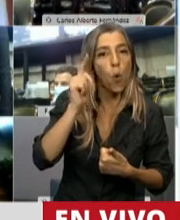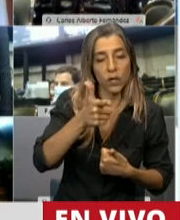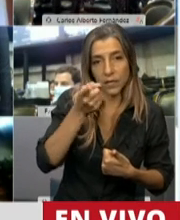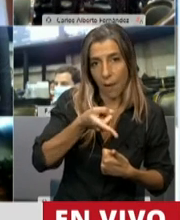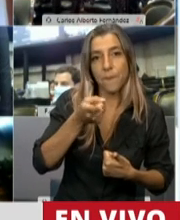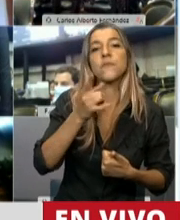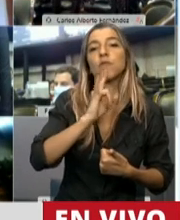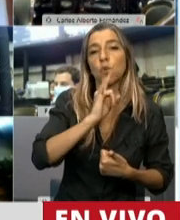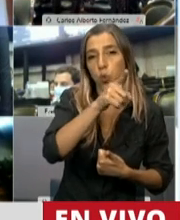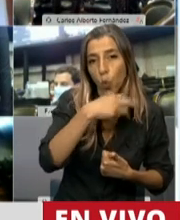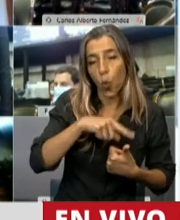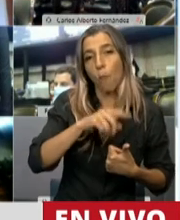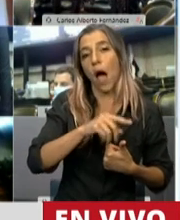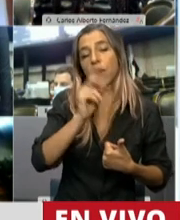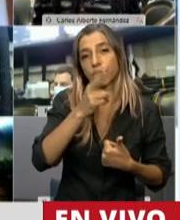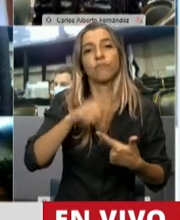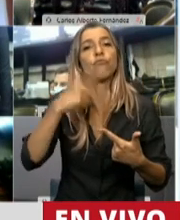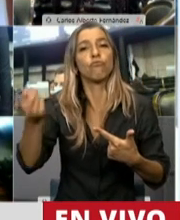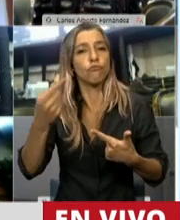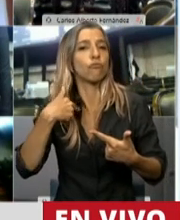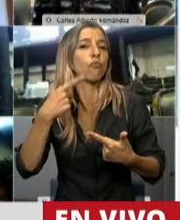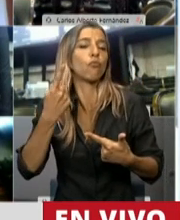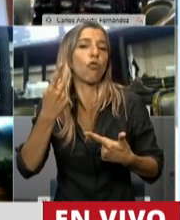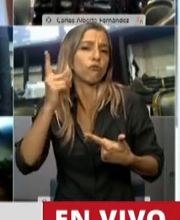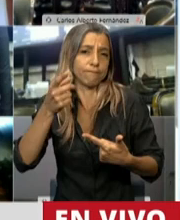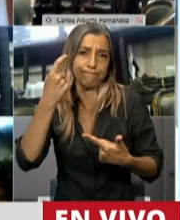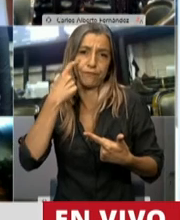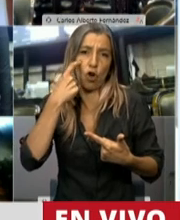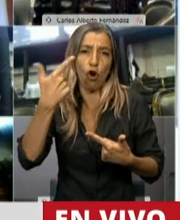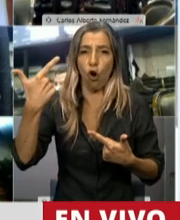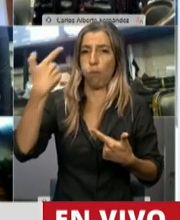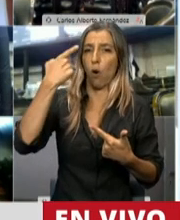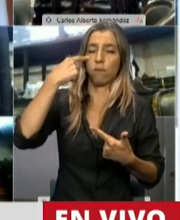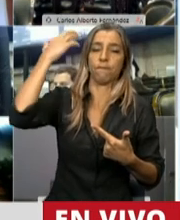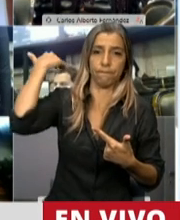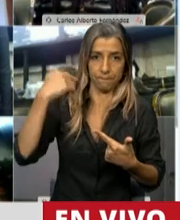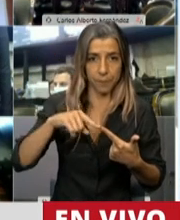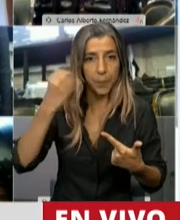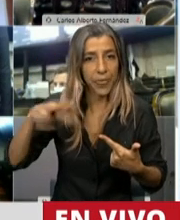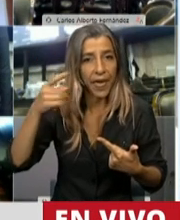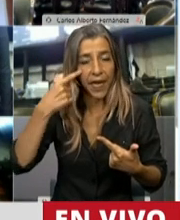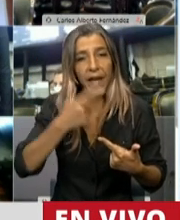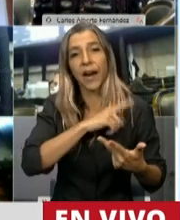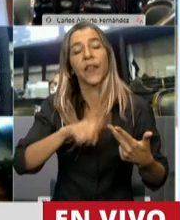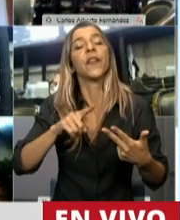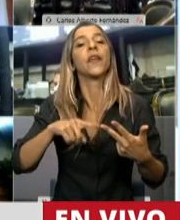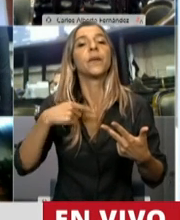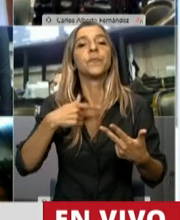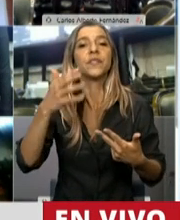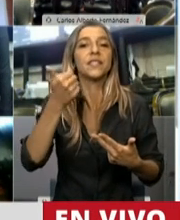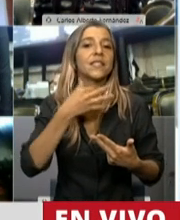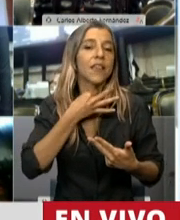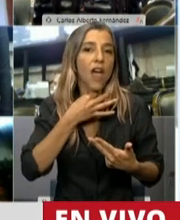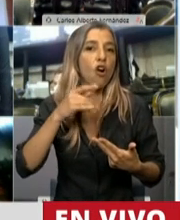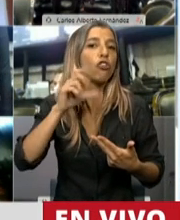de Zamora, también un joven sufrió la pérdida del ojo por un tiro de la policía. El 6 de agosto, Blas Correa fue encontrado muerto en un auto en la